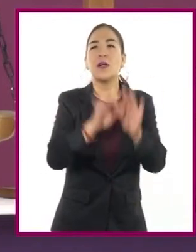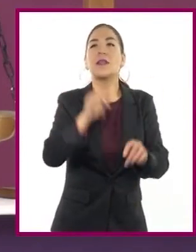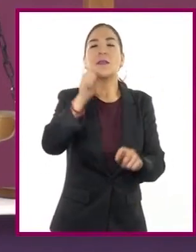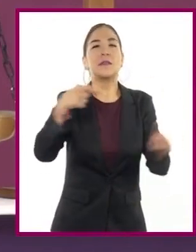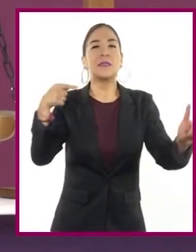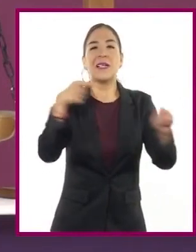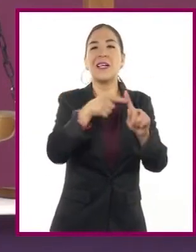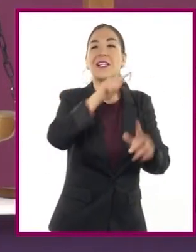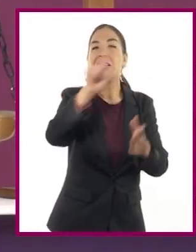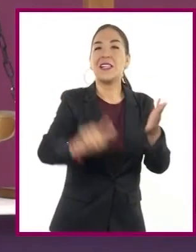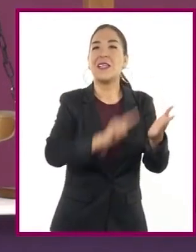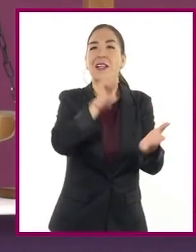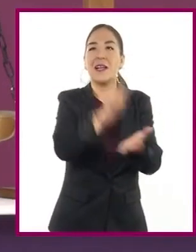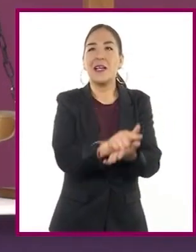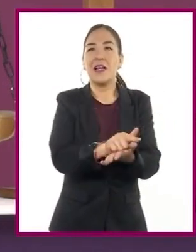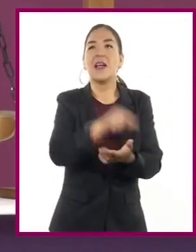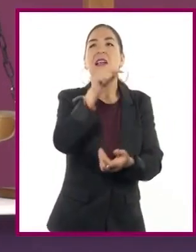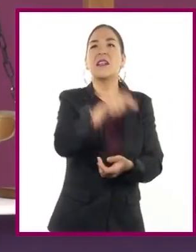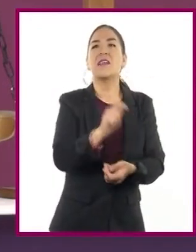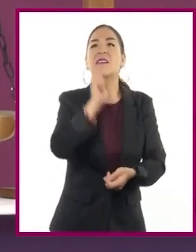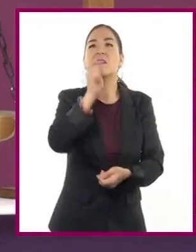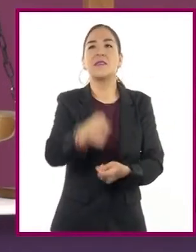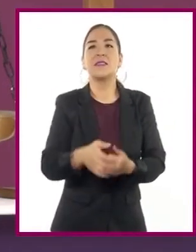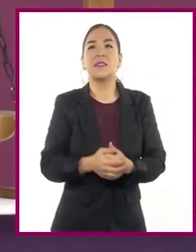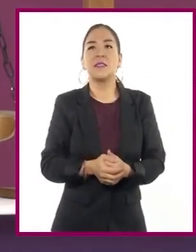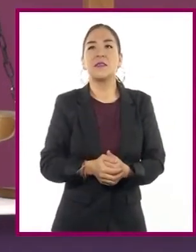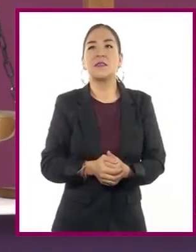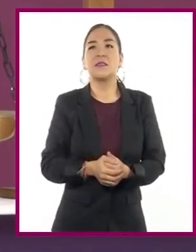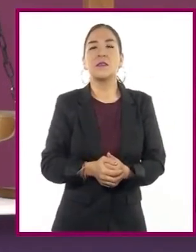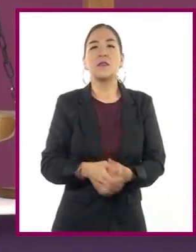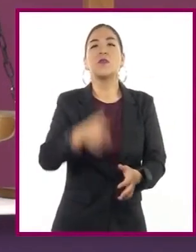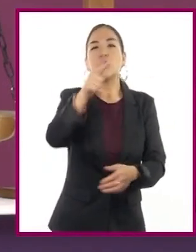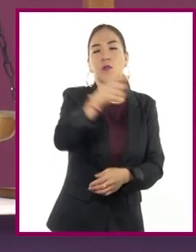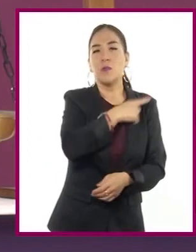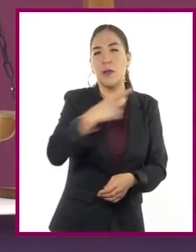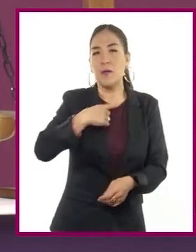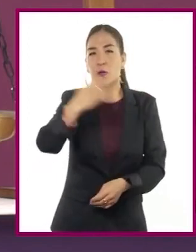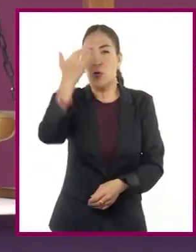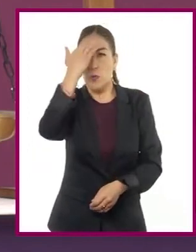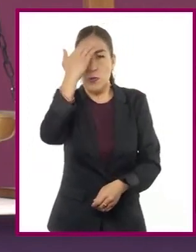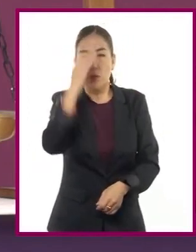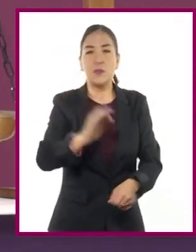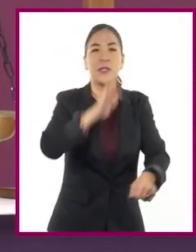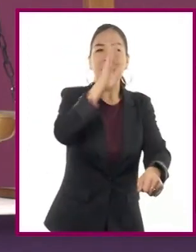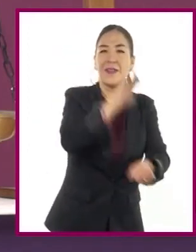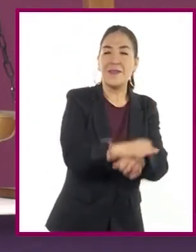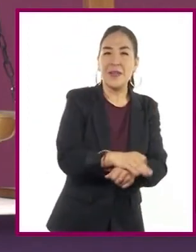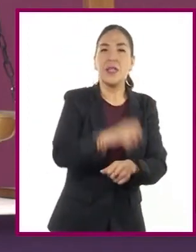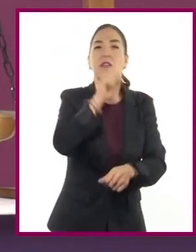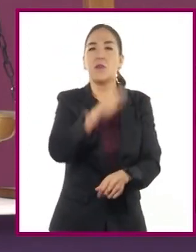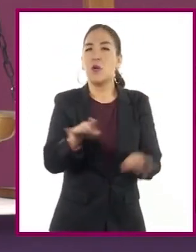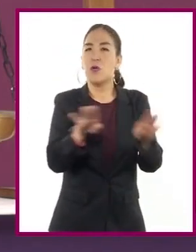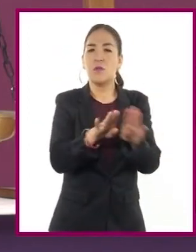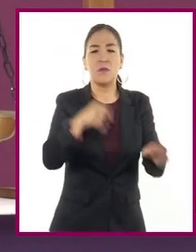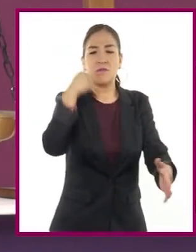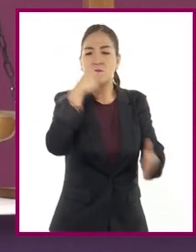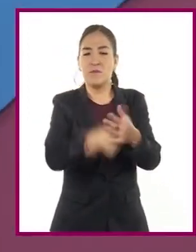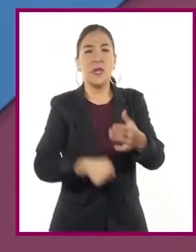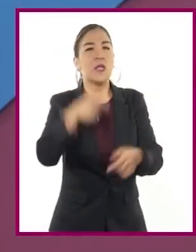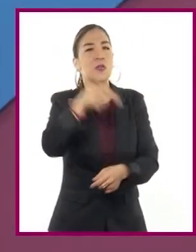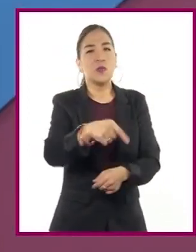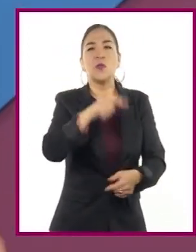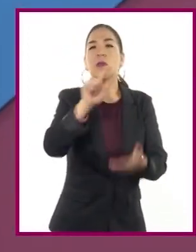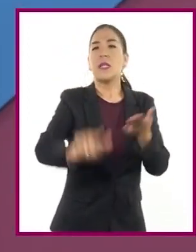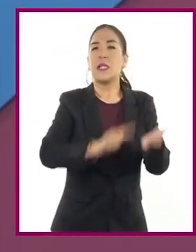apego a la legalidad, el cual, más allá de conocer y defender y exigir el cumplimiento de las